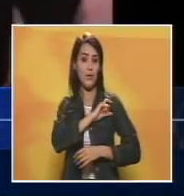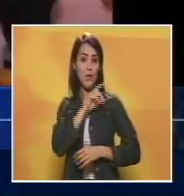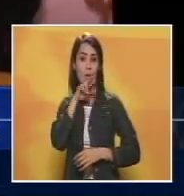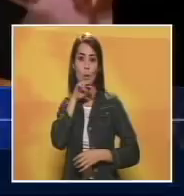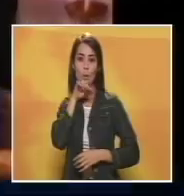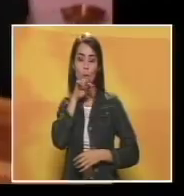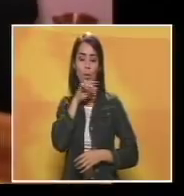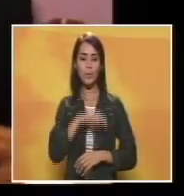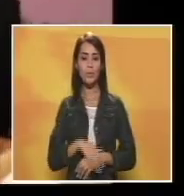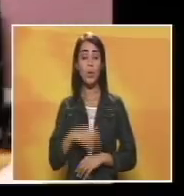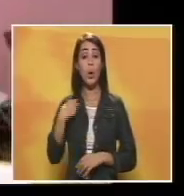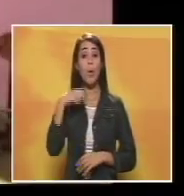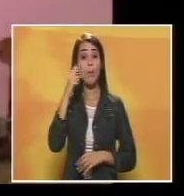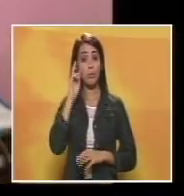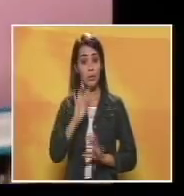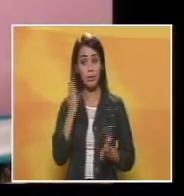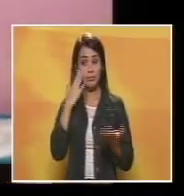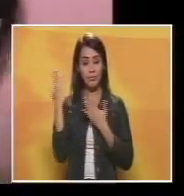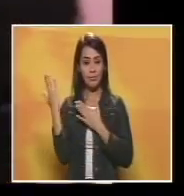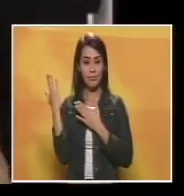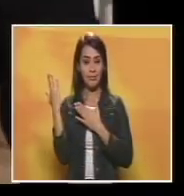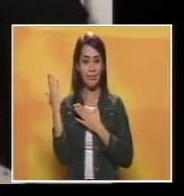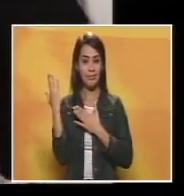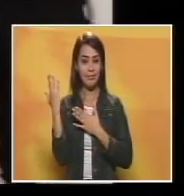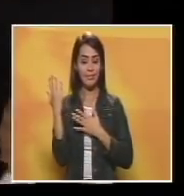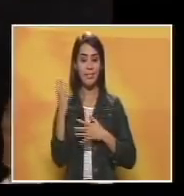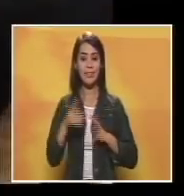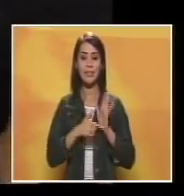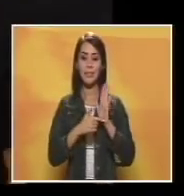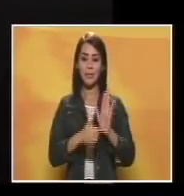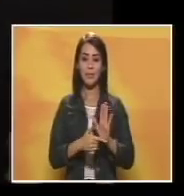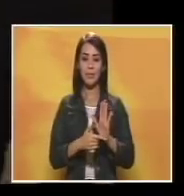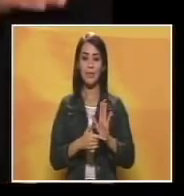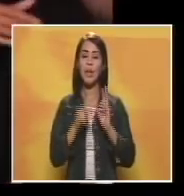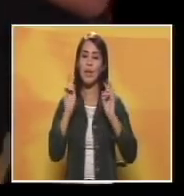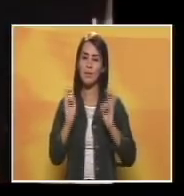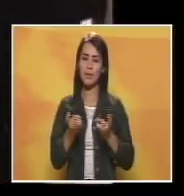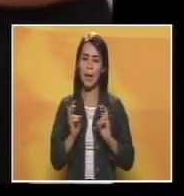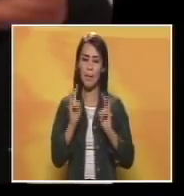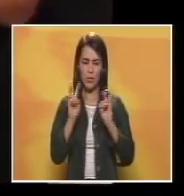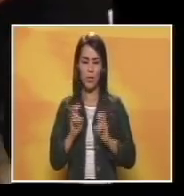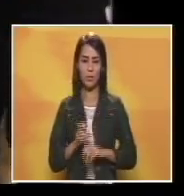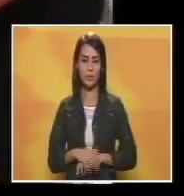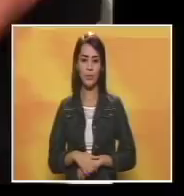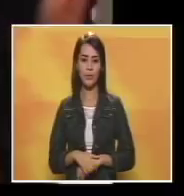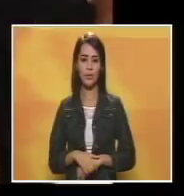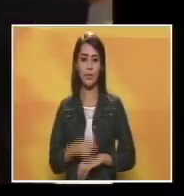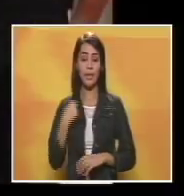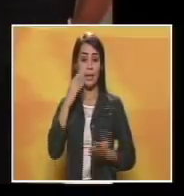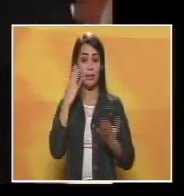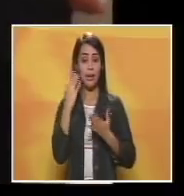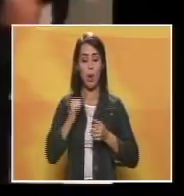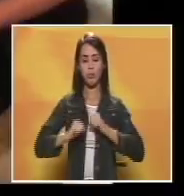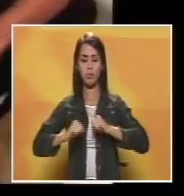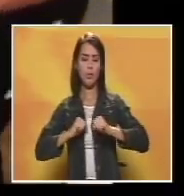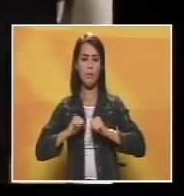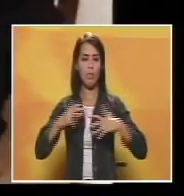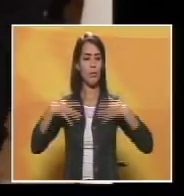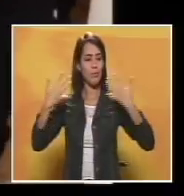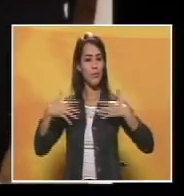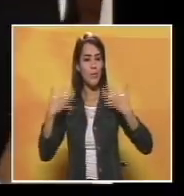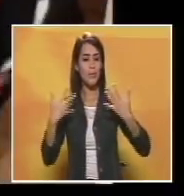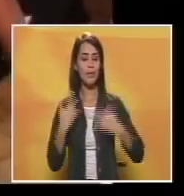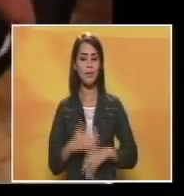las imágenes, estuvo con Nicky haciendo el reto de X, nuevo promocional del cantante urbano. Will demostró su ritmo y carisma. A raíz